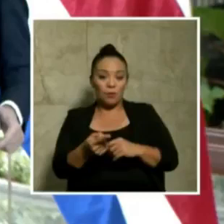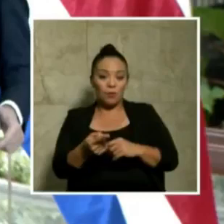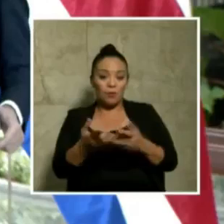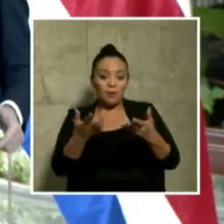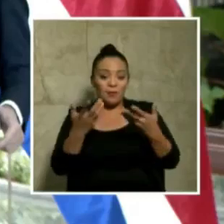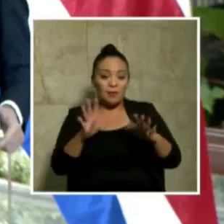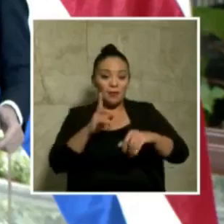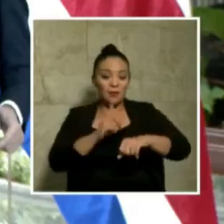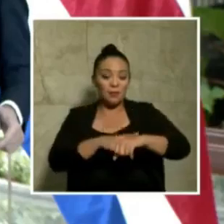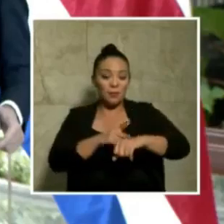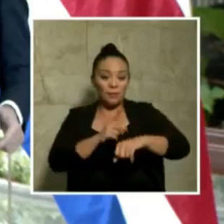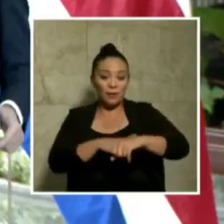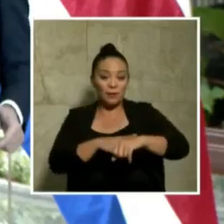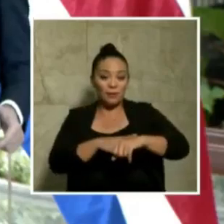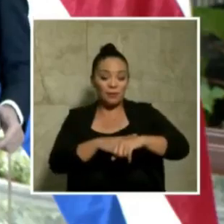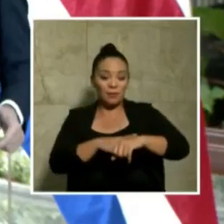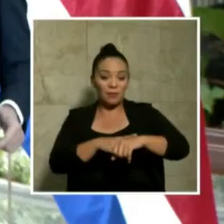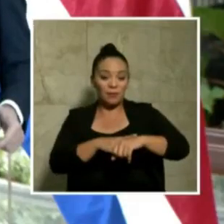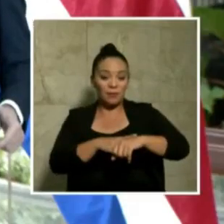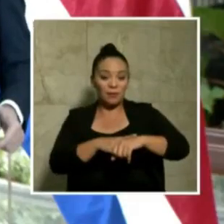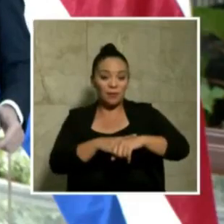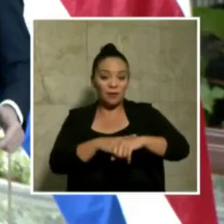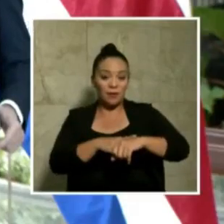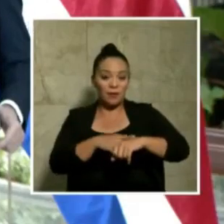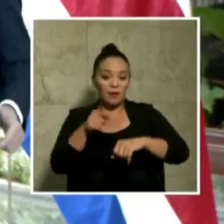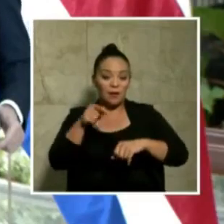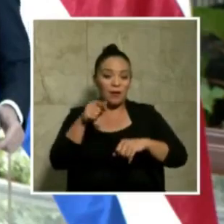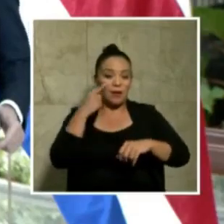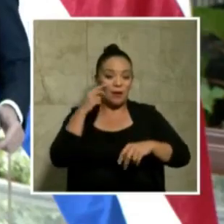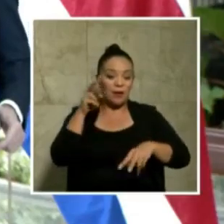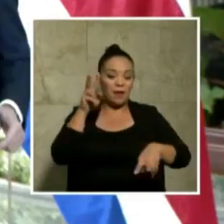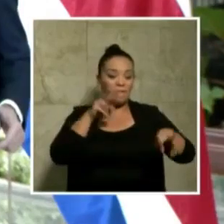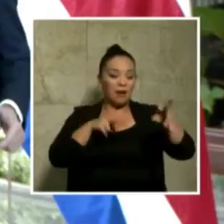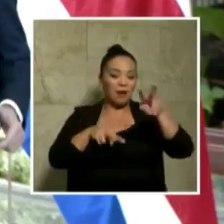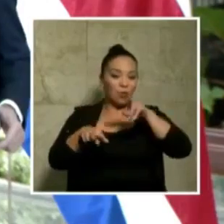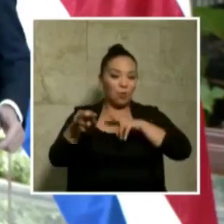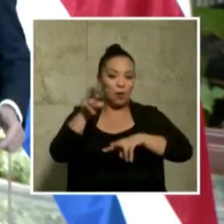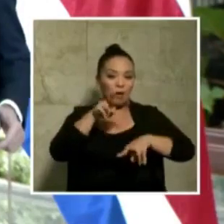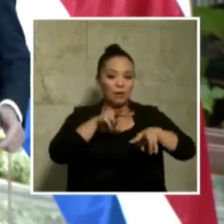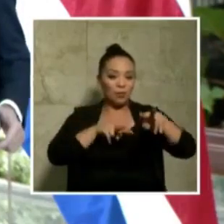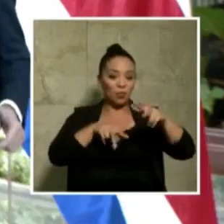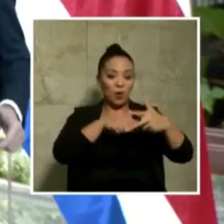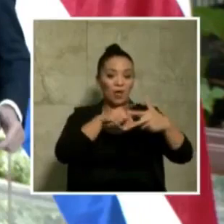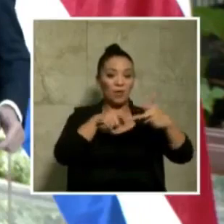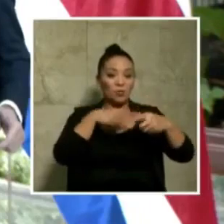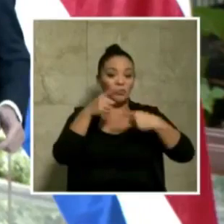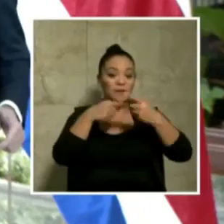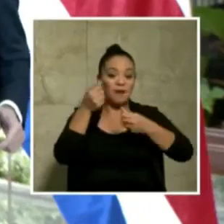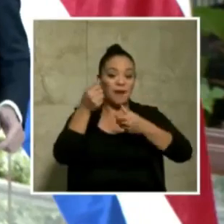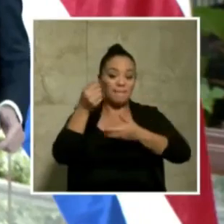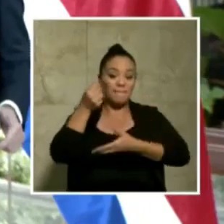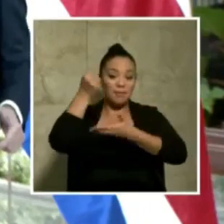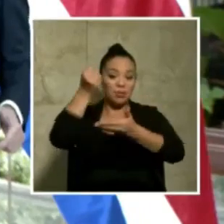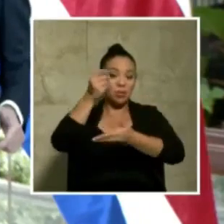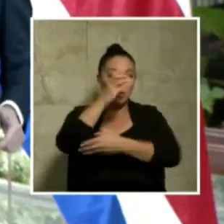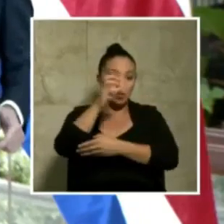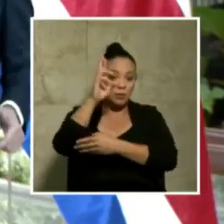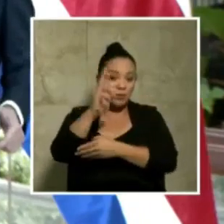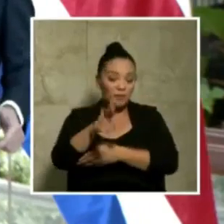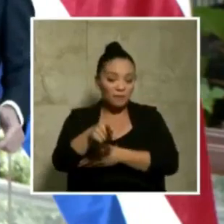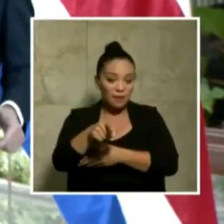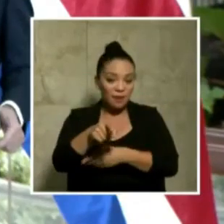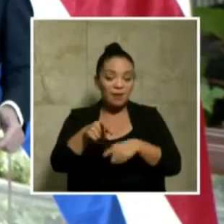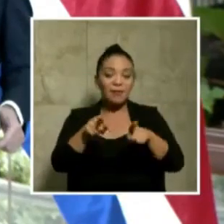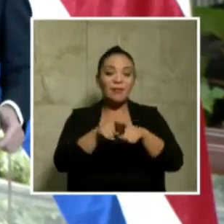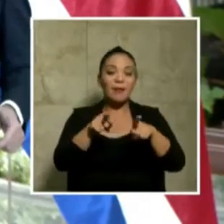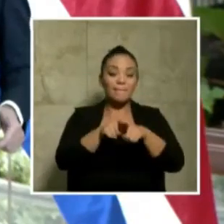percepción, evaluando no solo las inversiones que estaban planeando en Costa Rica, sino la